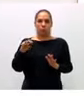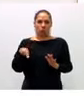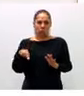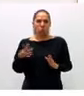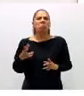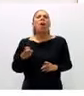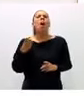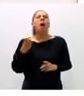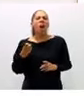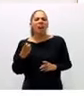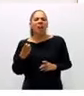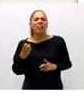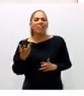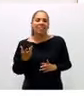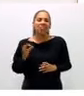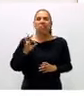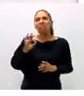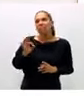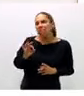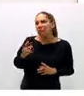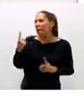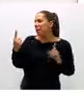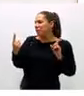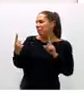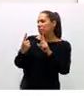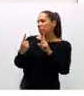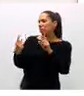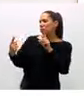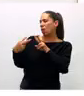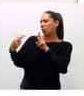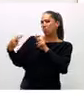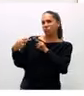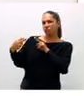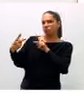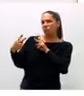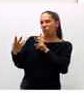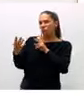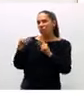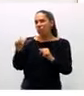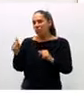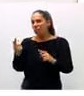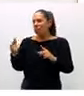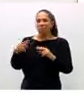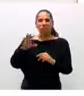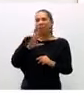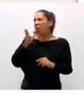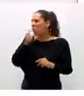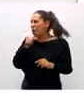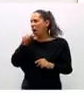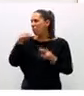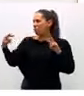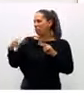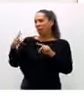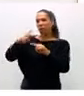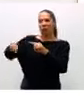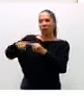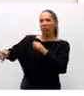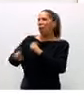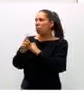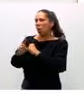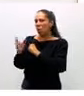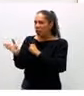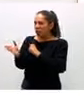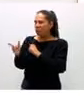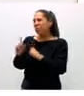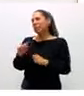pueden ponerse de acuerdo por sí solas. Entonces tiene que entrar un tercero o una tercera parte. Pero esta tercera parte no es